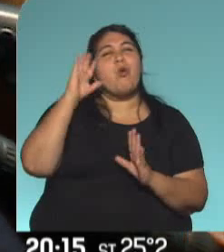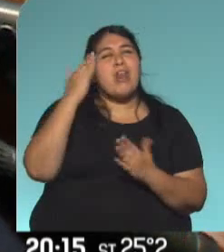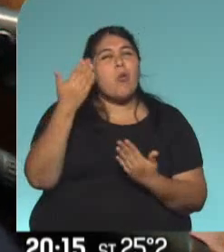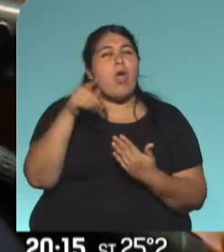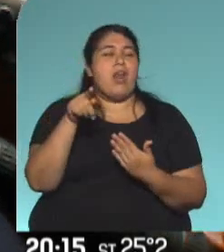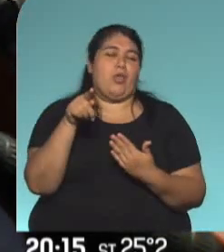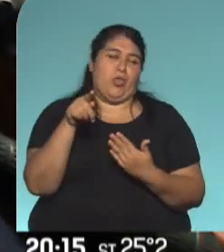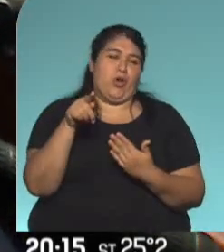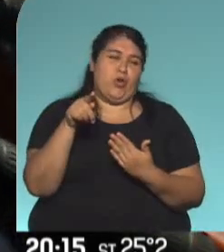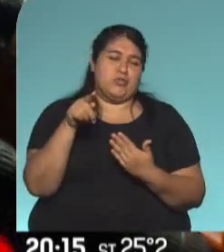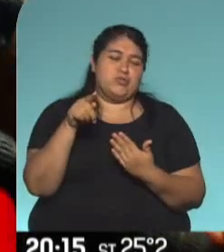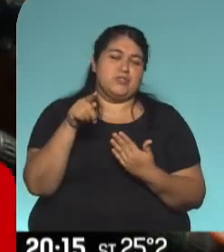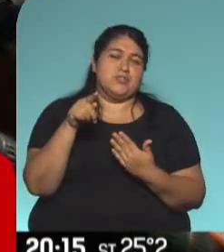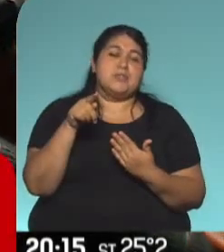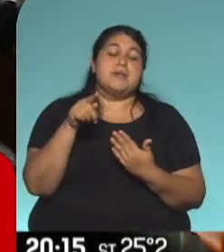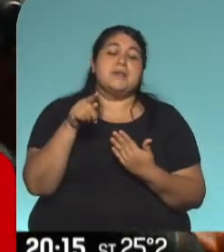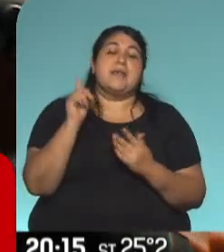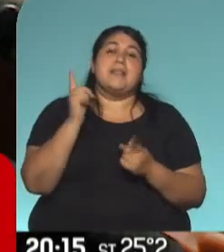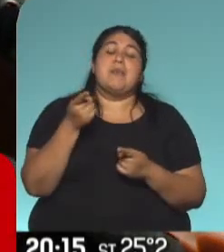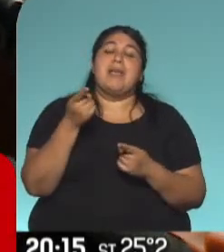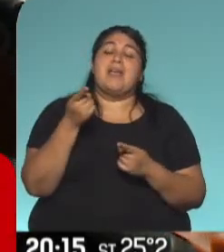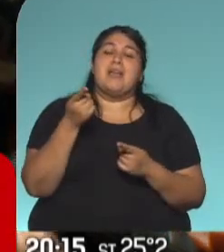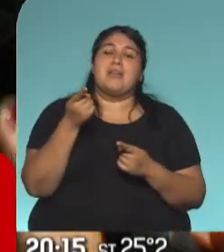todo a traer